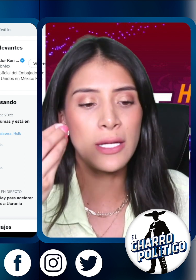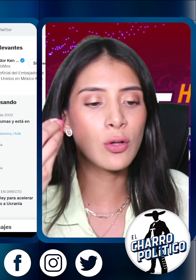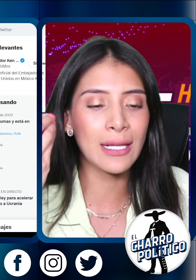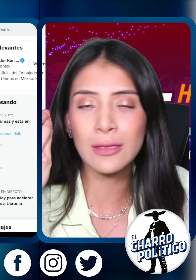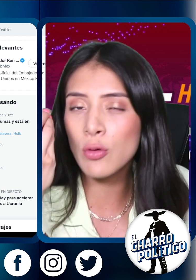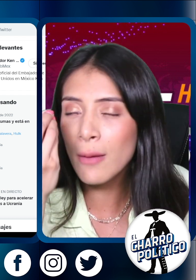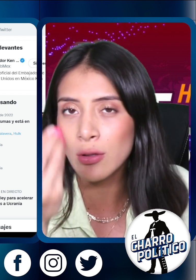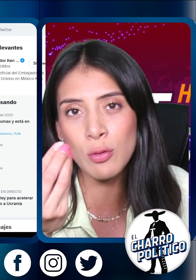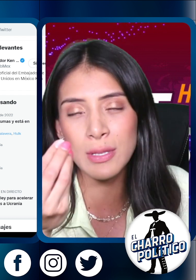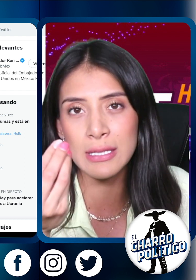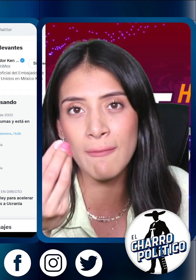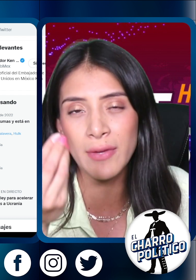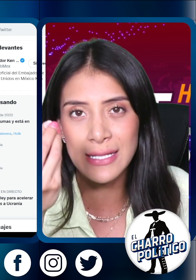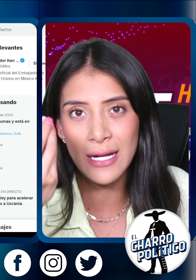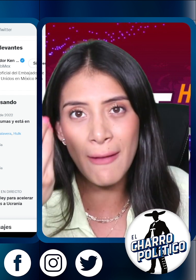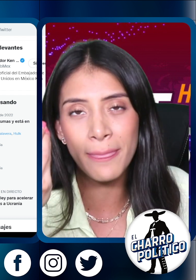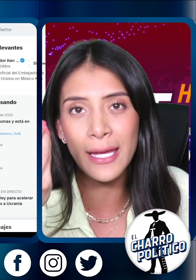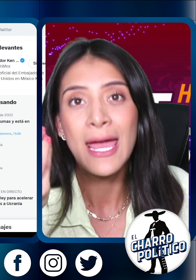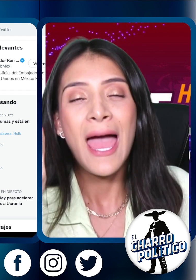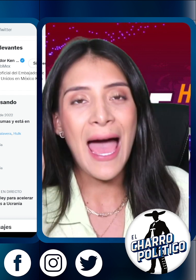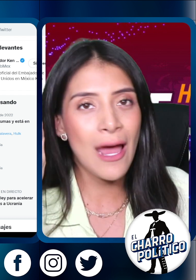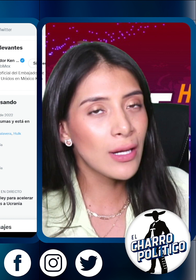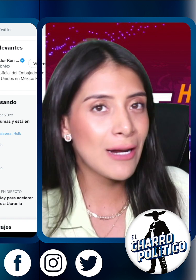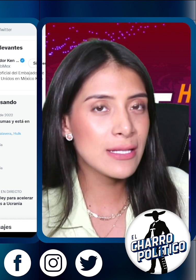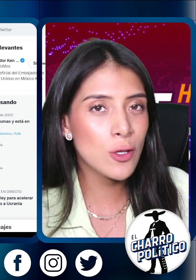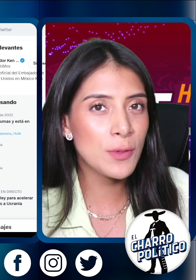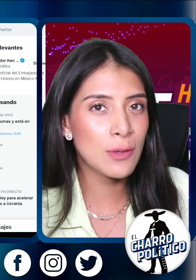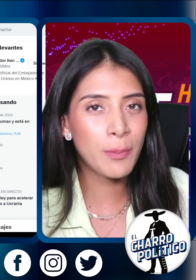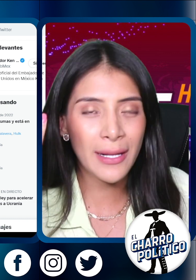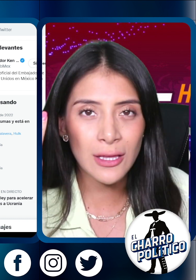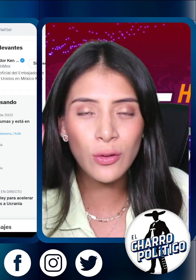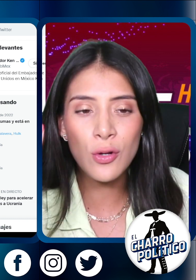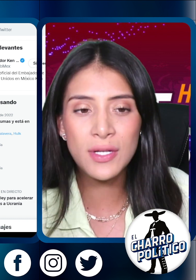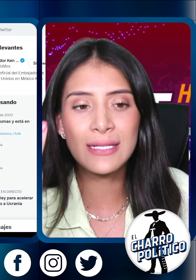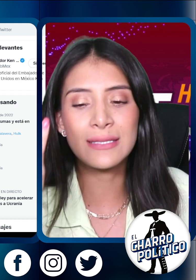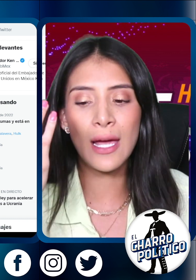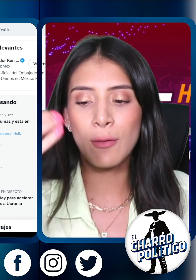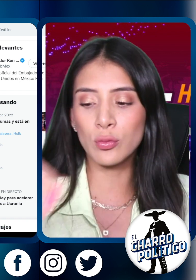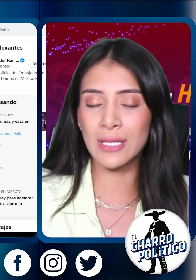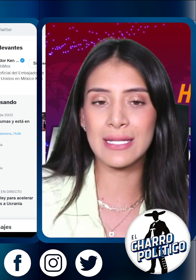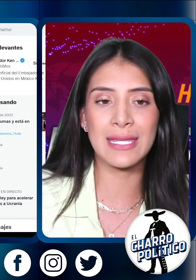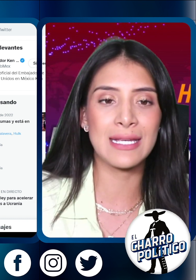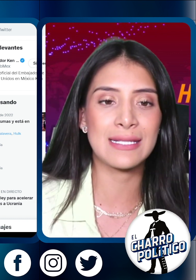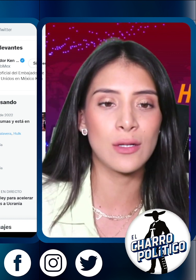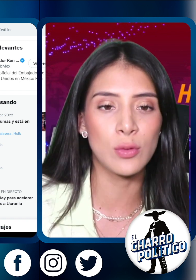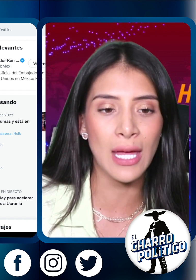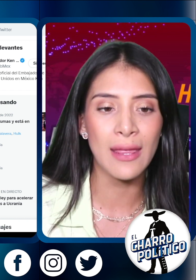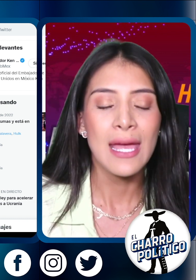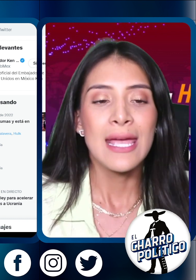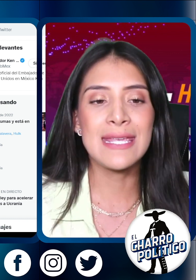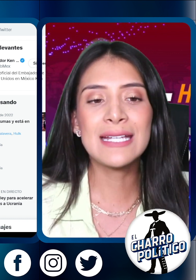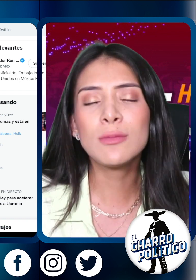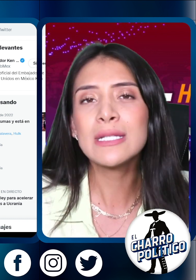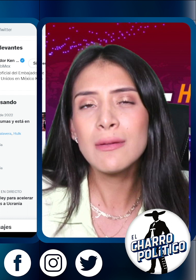situación de México, que no ha habido ningún presidente que se levante a la hora que lo hace López Obrador para que todos los días exista juntas de